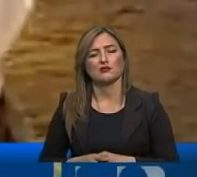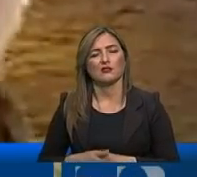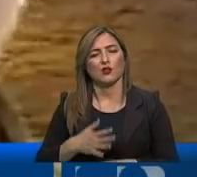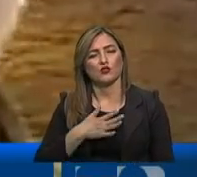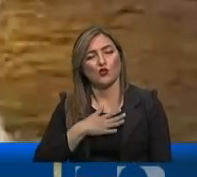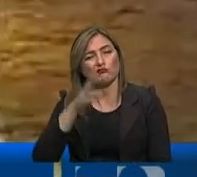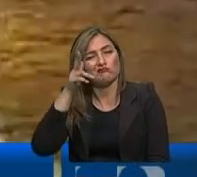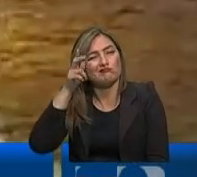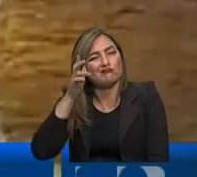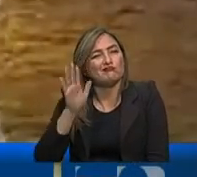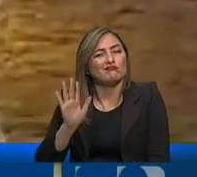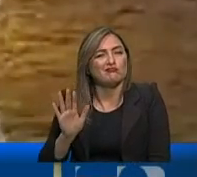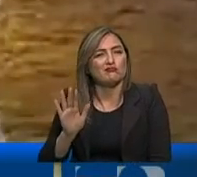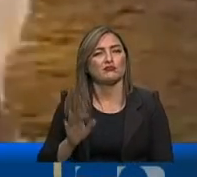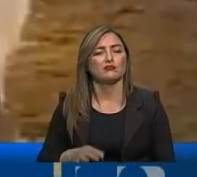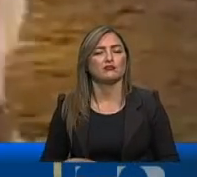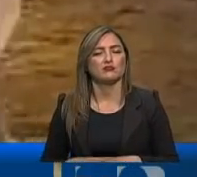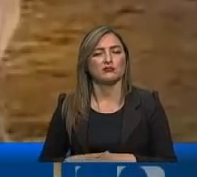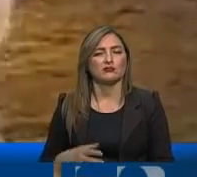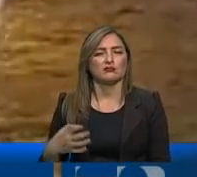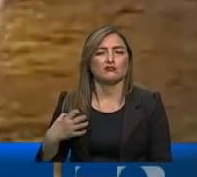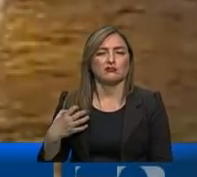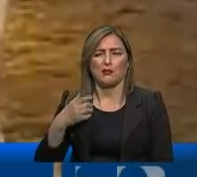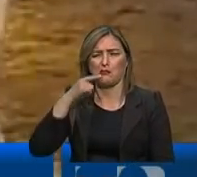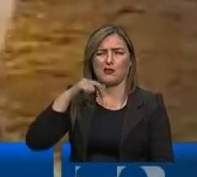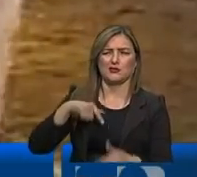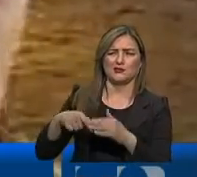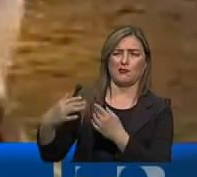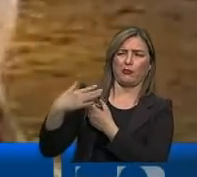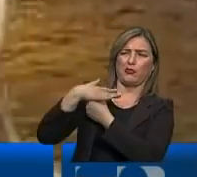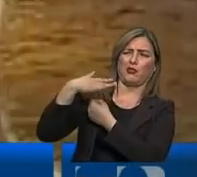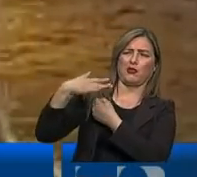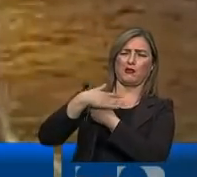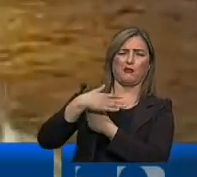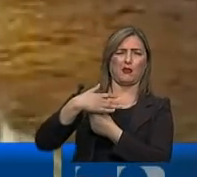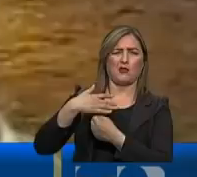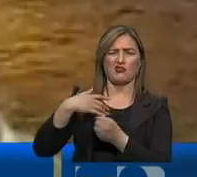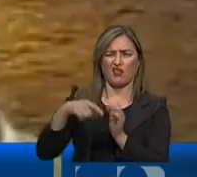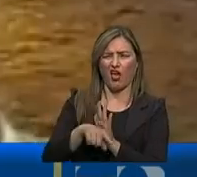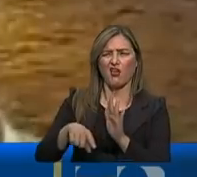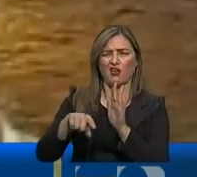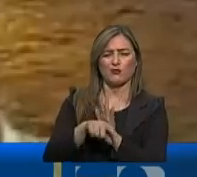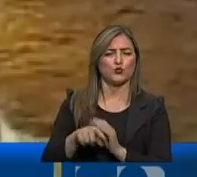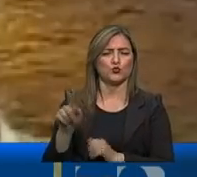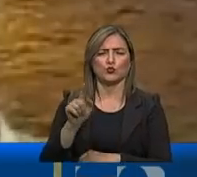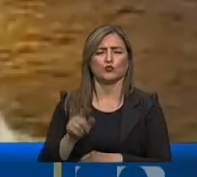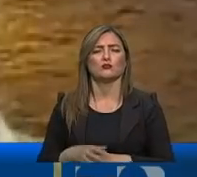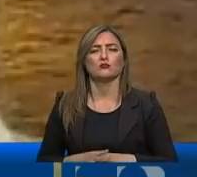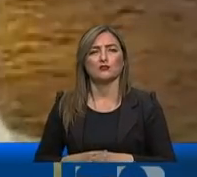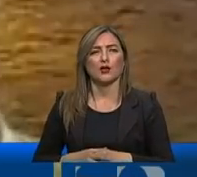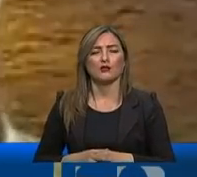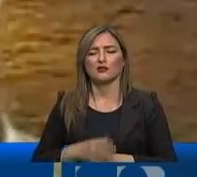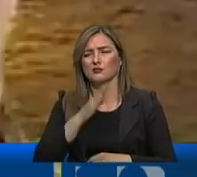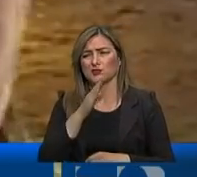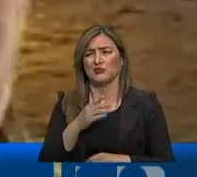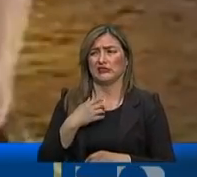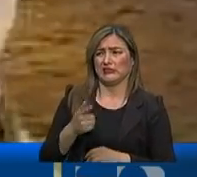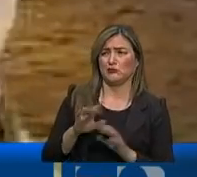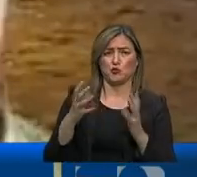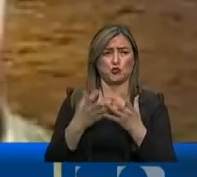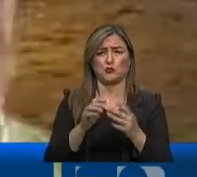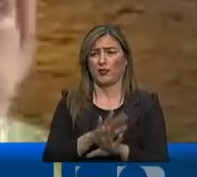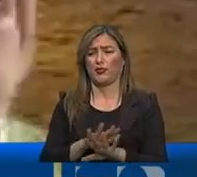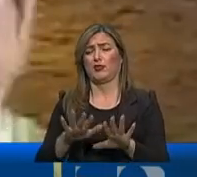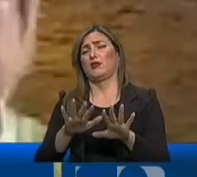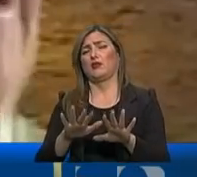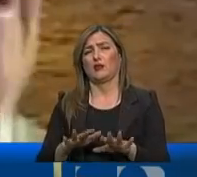que no debemos dejarnos invadir por el pesimismo. Porque si uno se pone pesimista y dice se va a acabar el mundo,